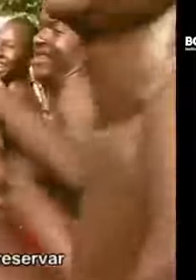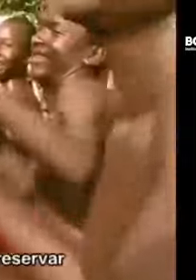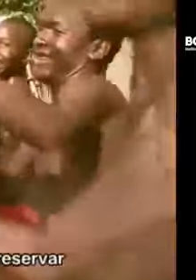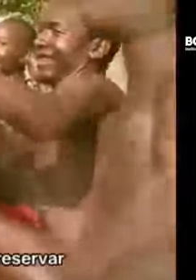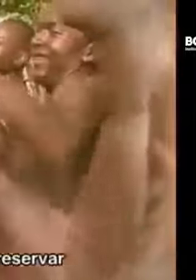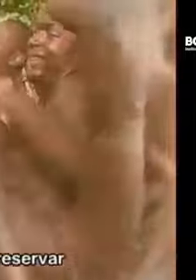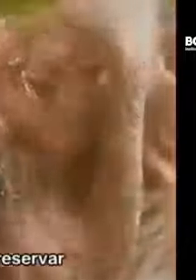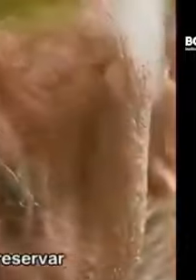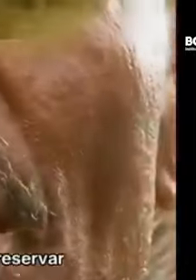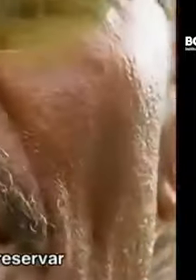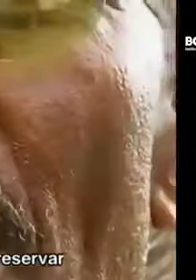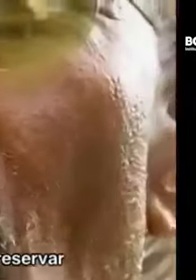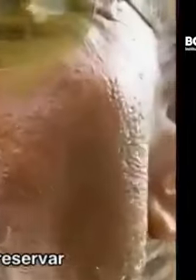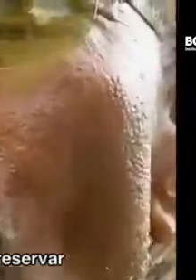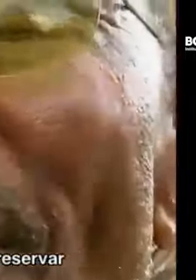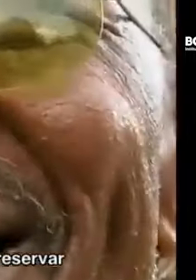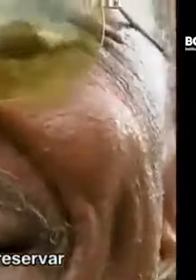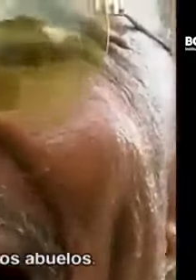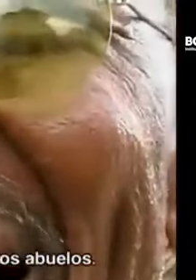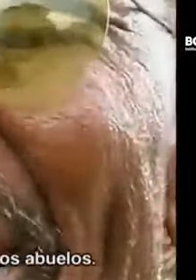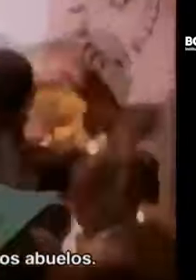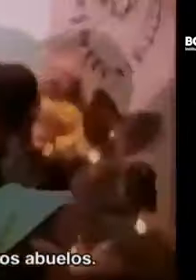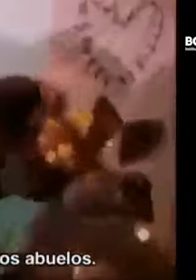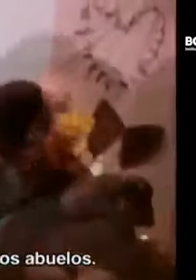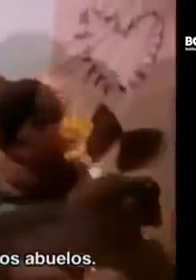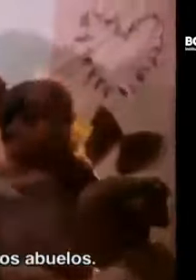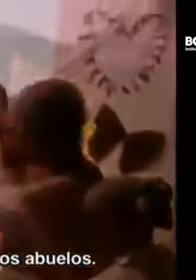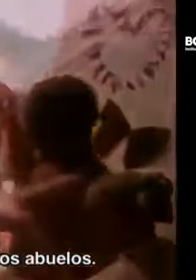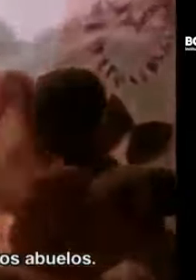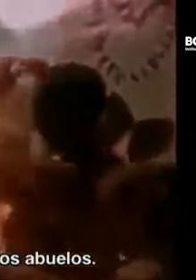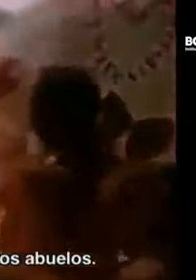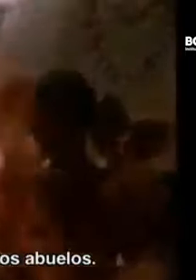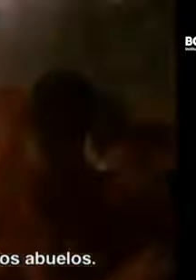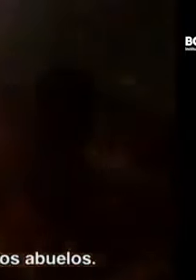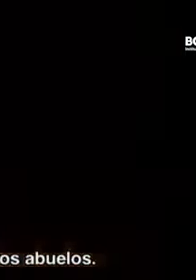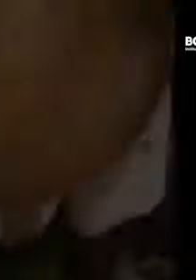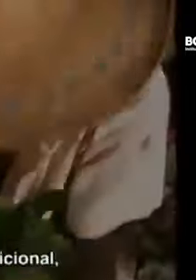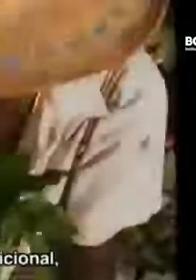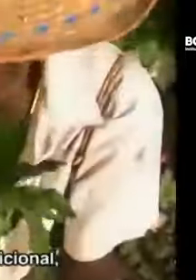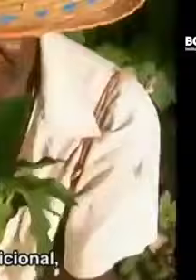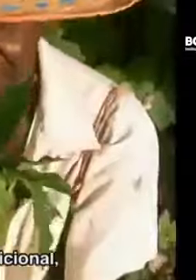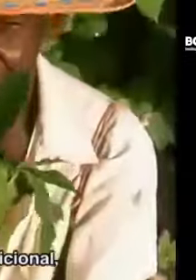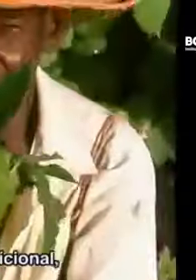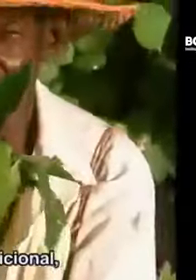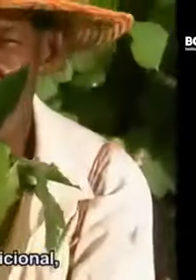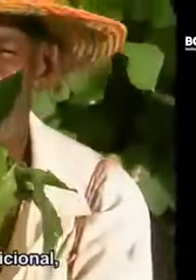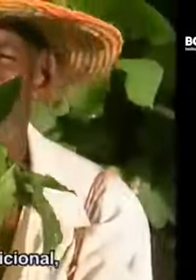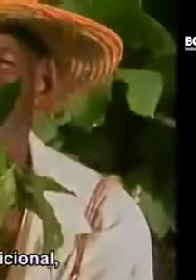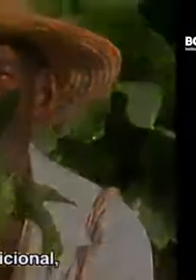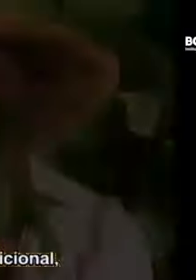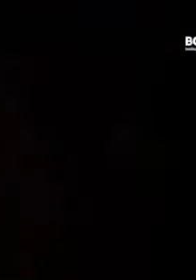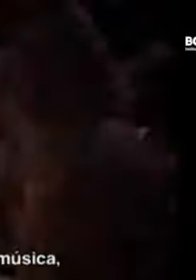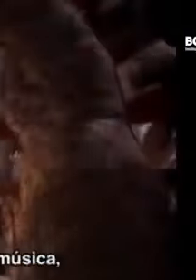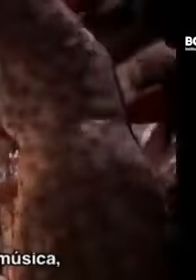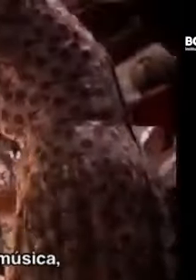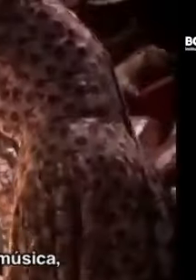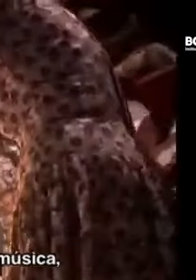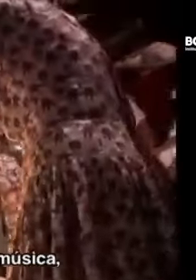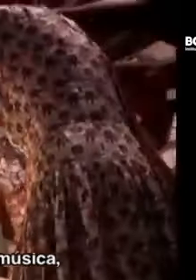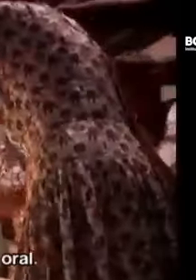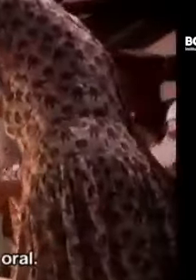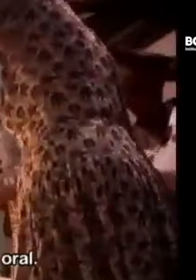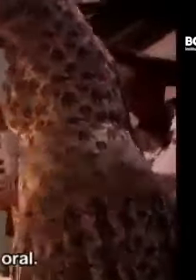Su tu hace vuestro colo, por to cusa lo que tata, deja susto. Como es Mequiro, Lumbalú